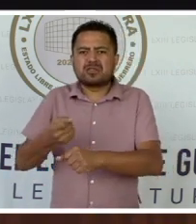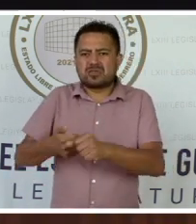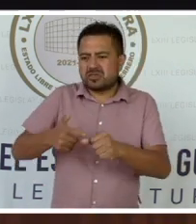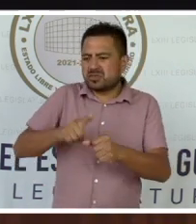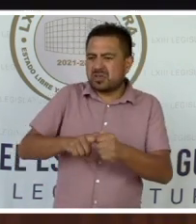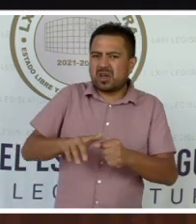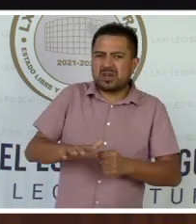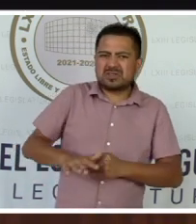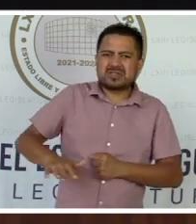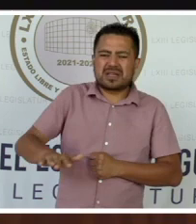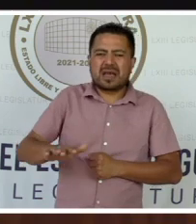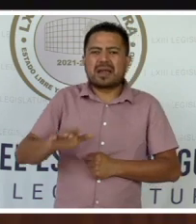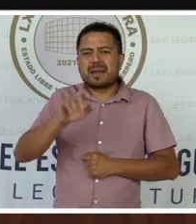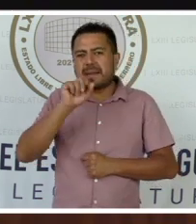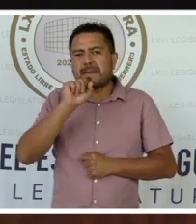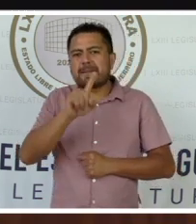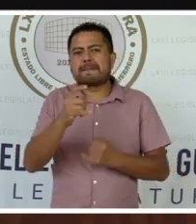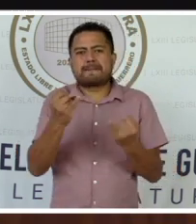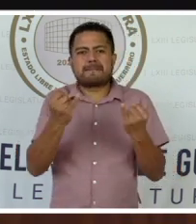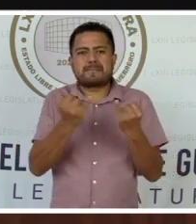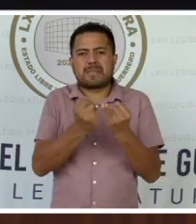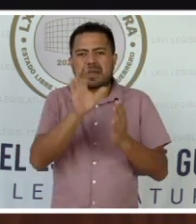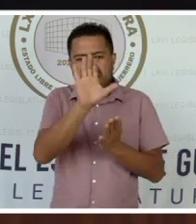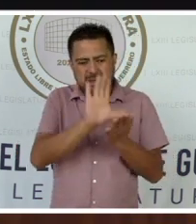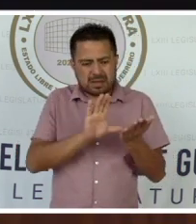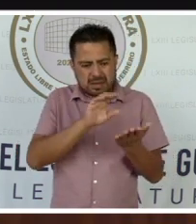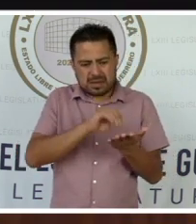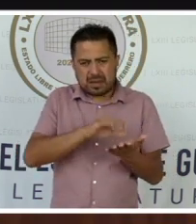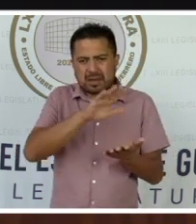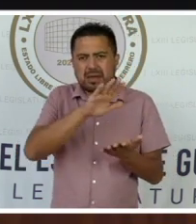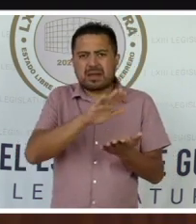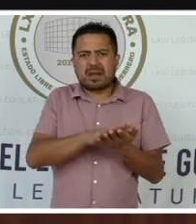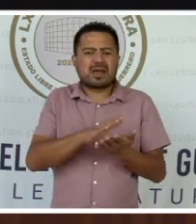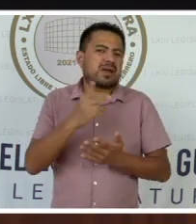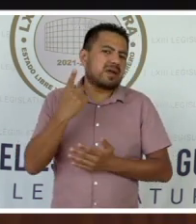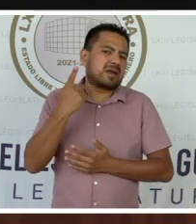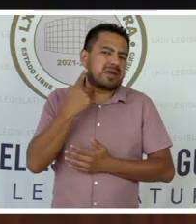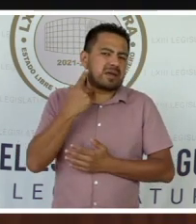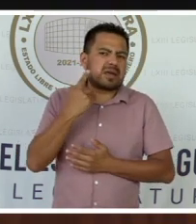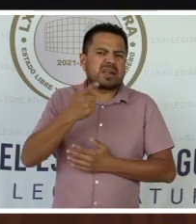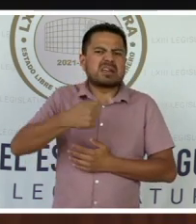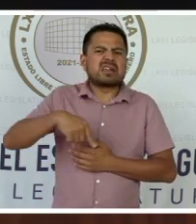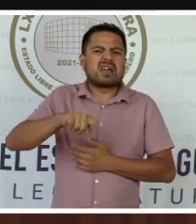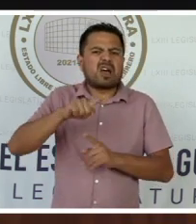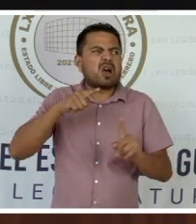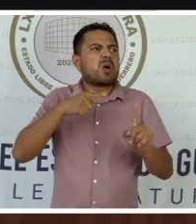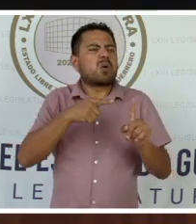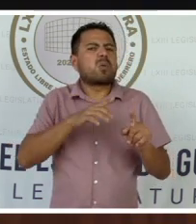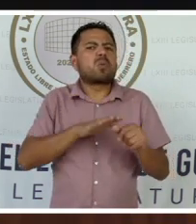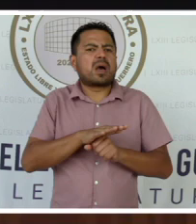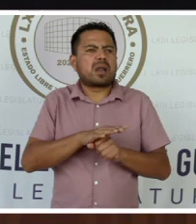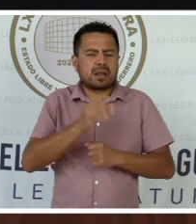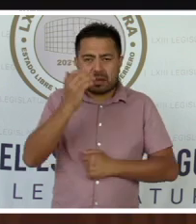social y agenda legislativa con el objetivo de conocer opinar